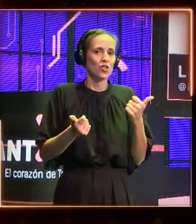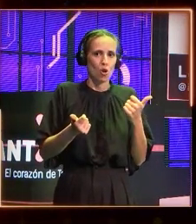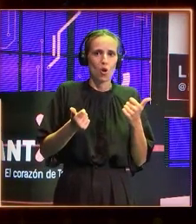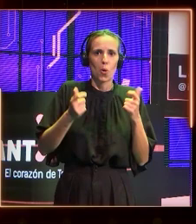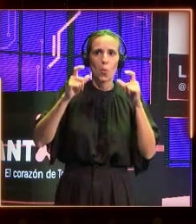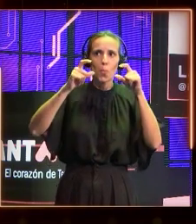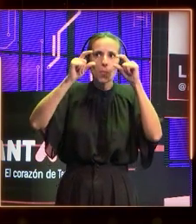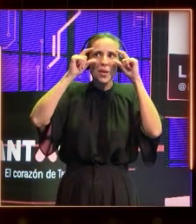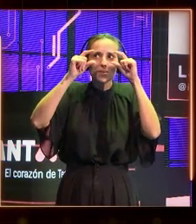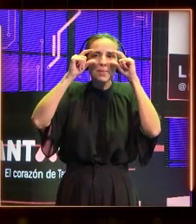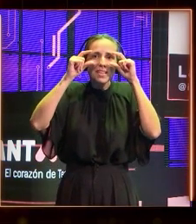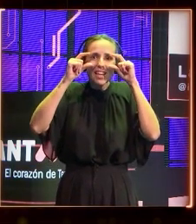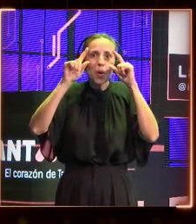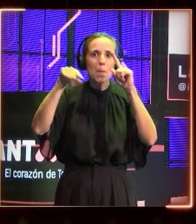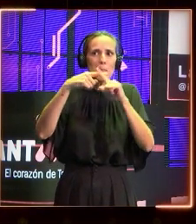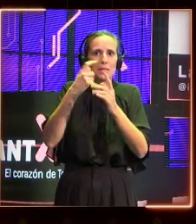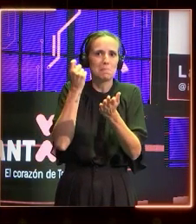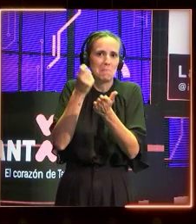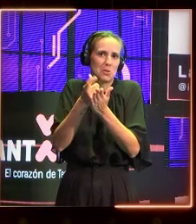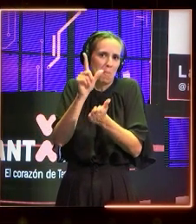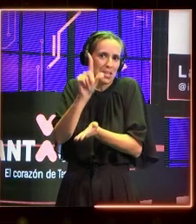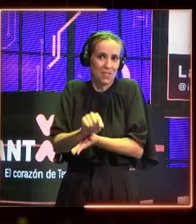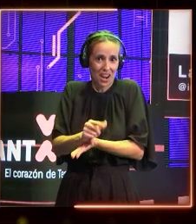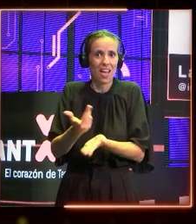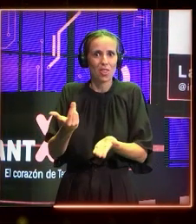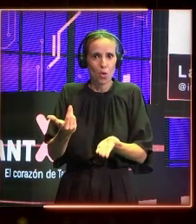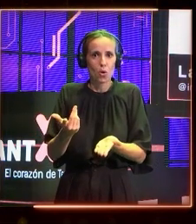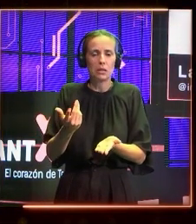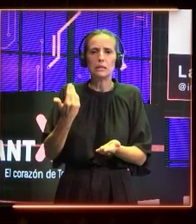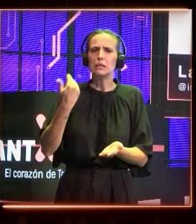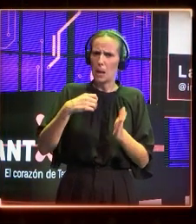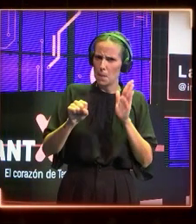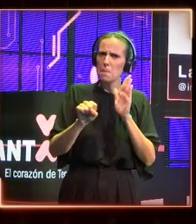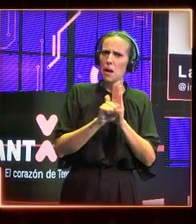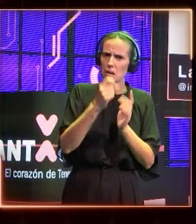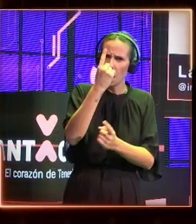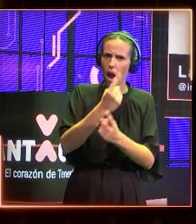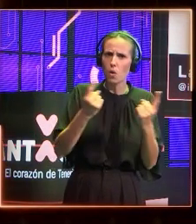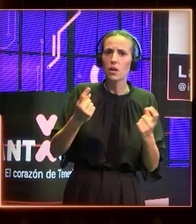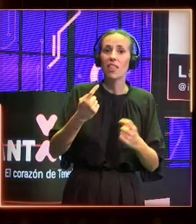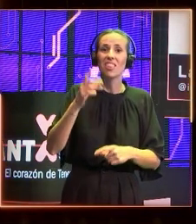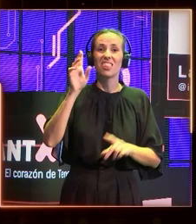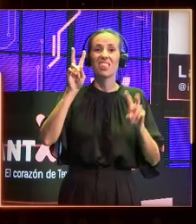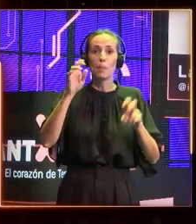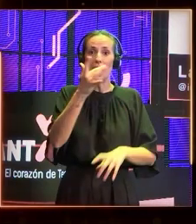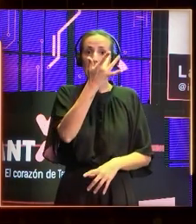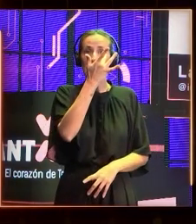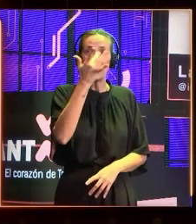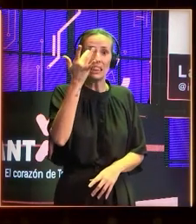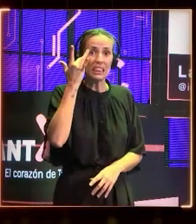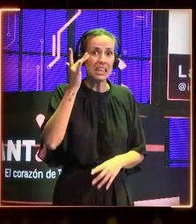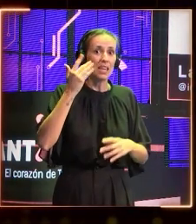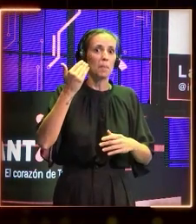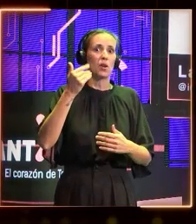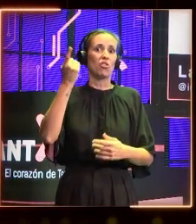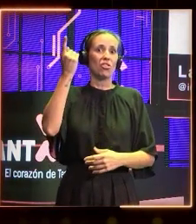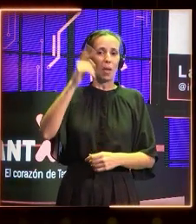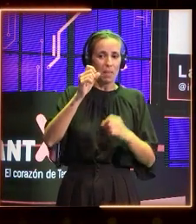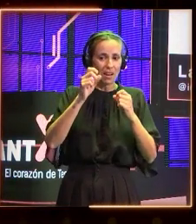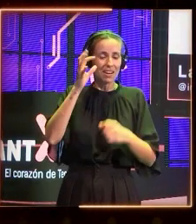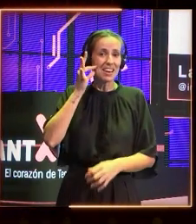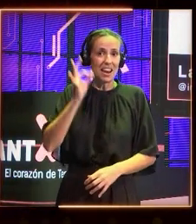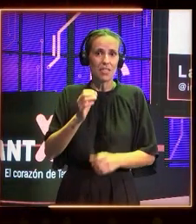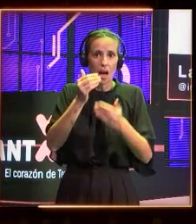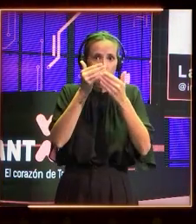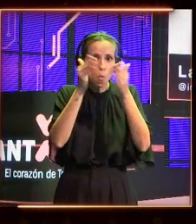mucho más pequeño y accesible e incluso ya hay eh patentes acerca de lentillas con realidad aumentada Pues bueno Lu luego os